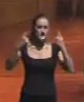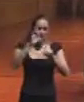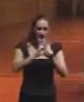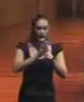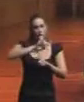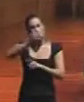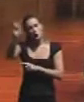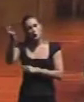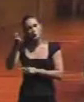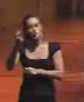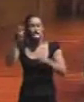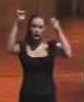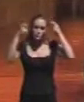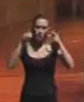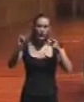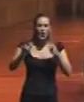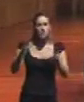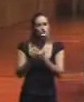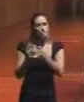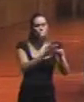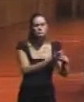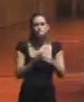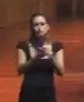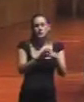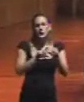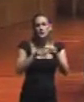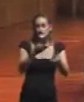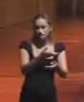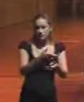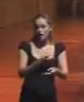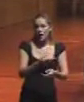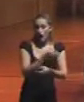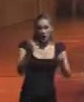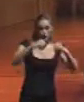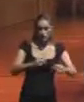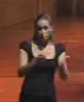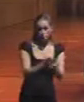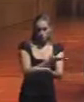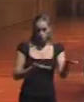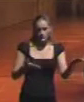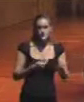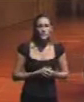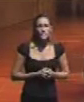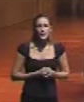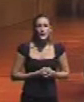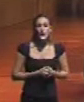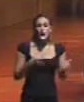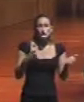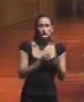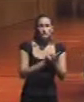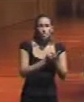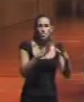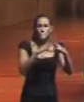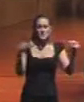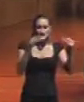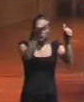de títulos oficiales de doctorado, todos ellos de conformidad con las directrices de Bolonia. Por su parte, el claustro universitario se reunió